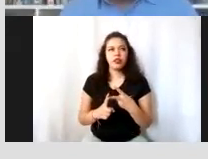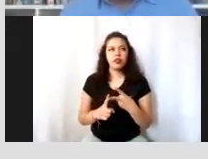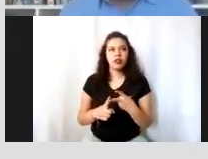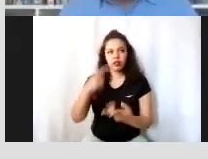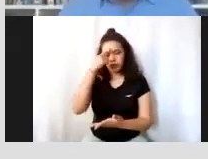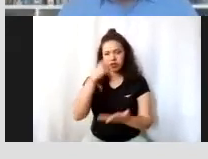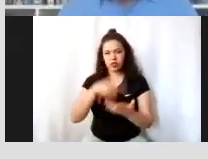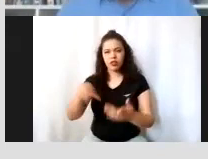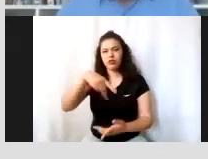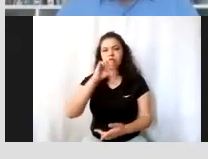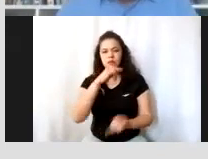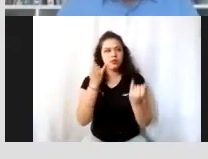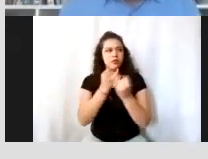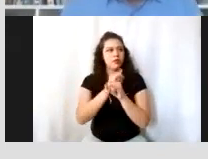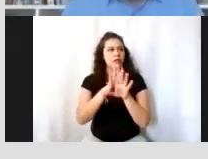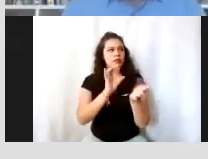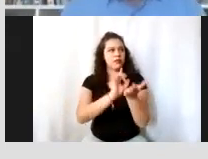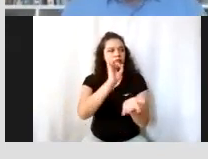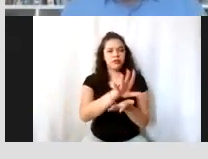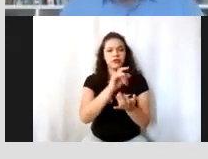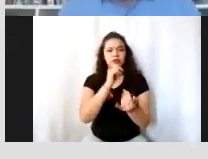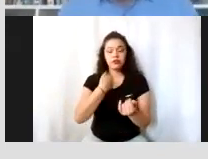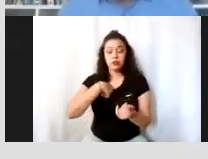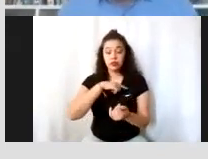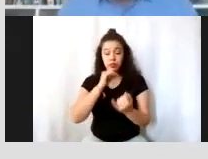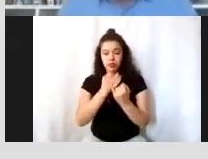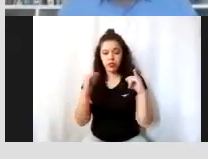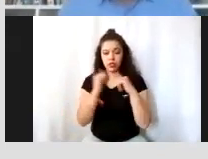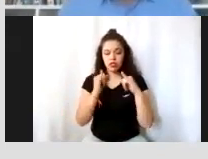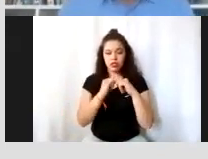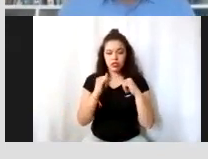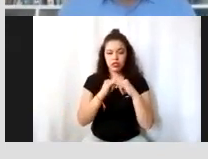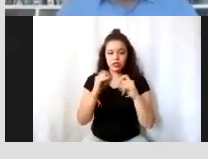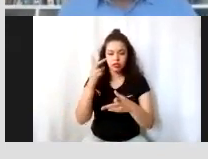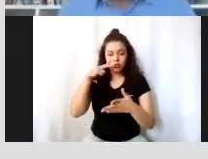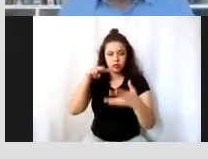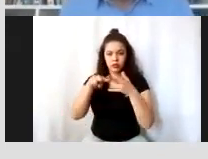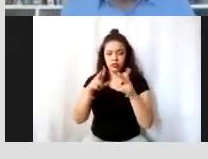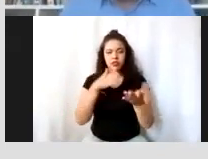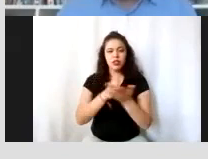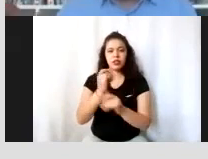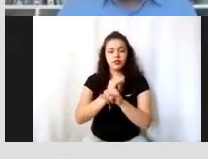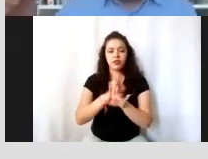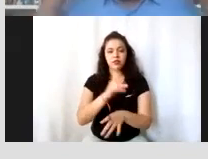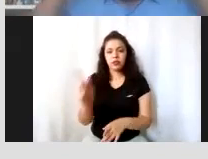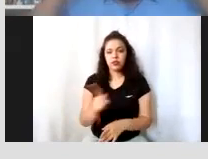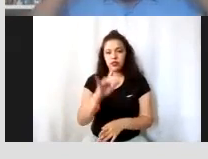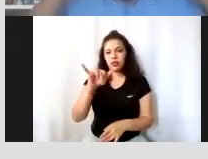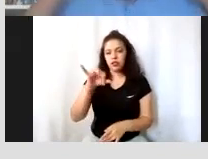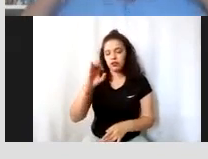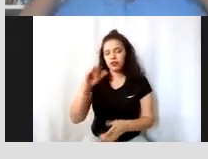aplica a ustedes. En el caso de nosotros, al Instituto de Transparencia, Acceso a la Información Pública, el Info Ciudad de